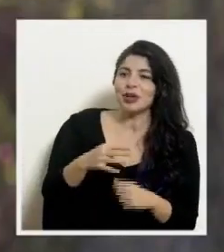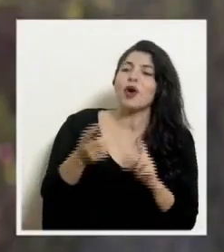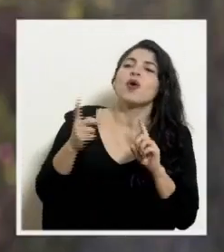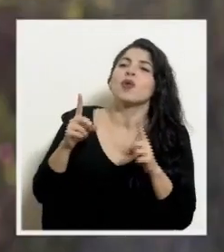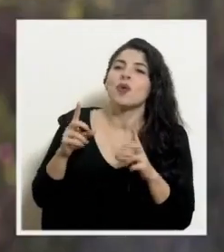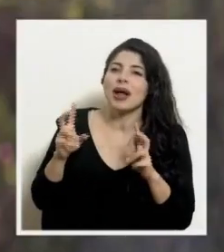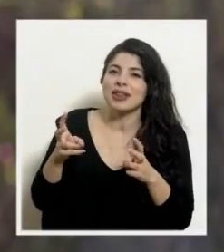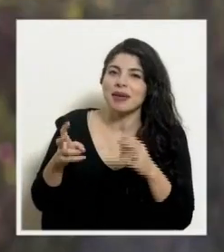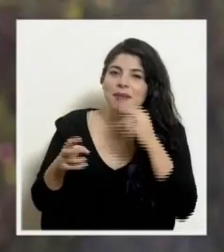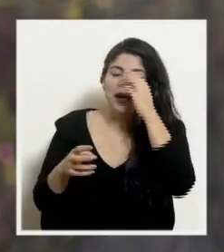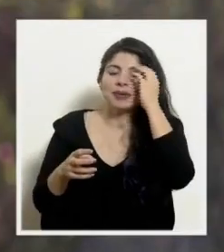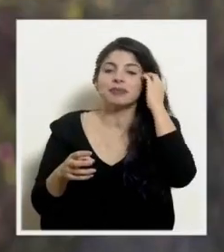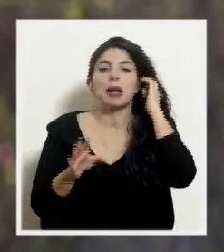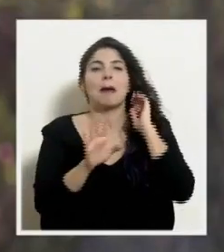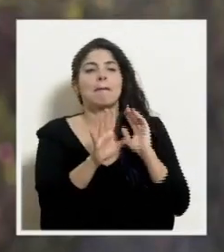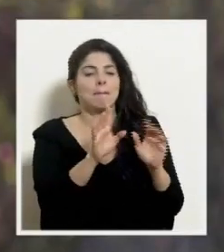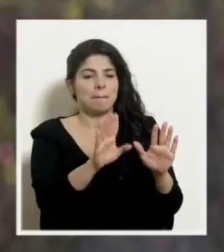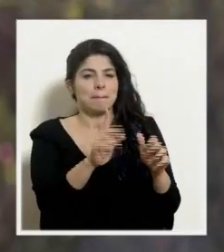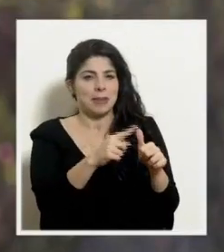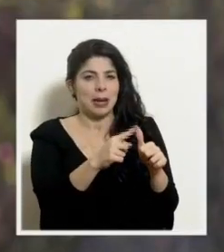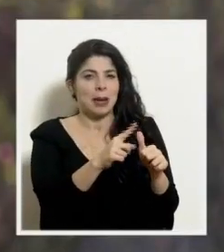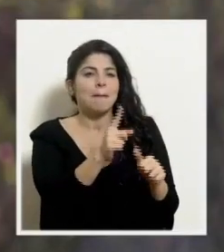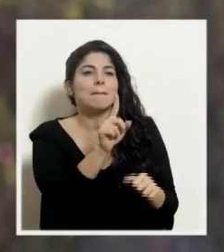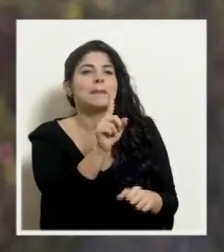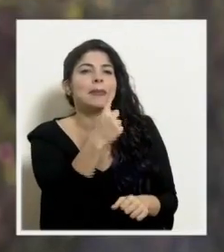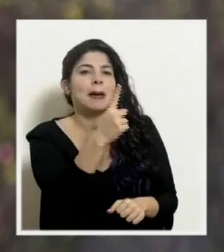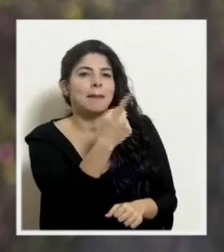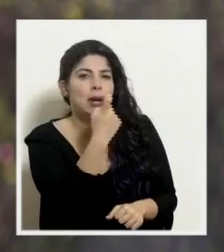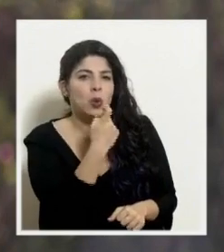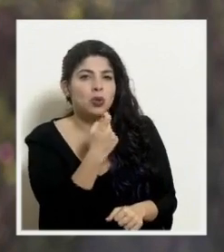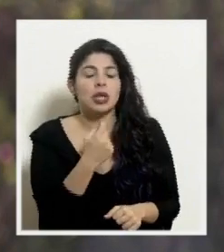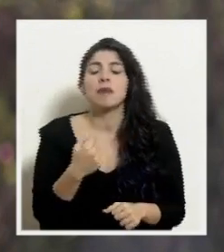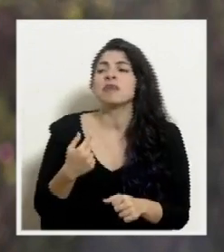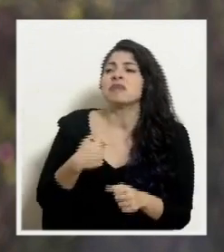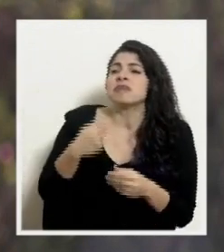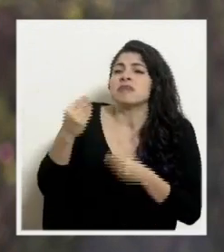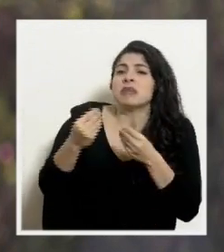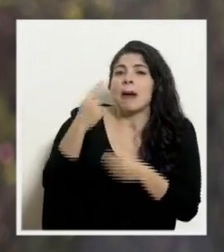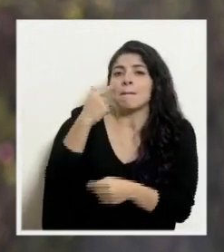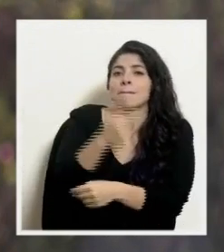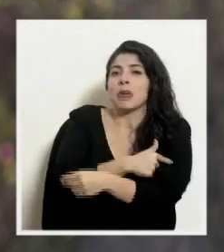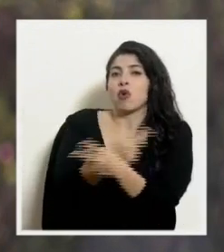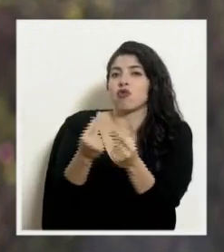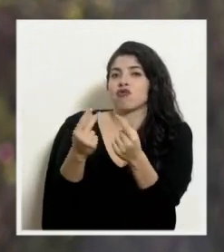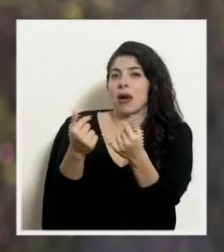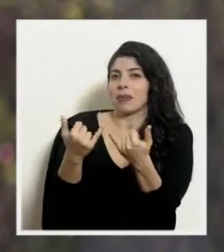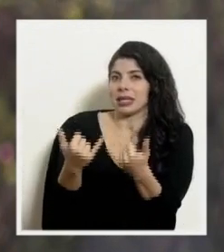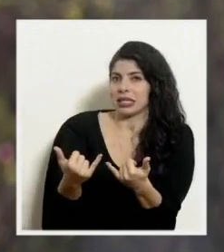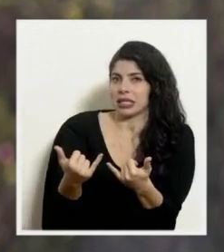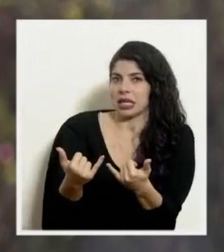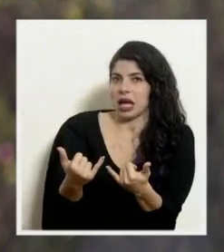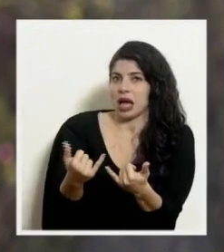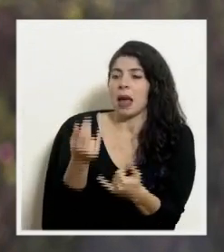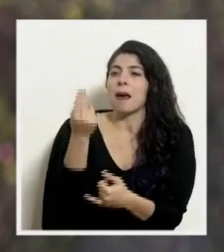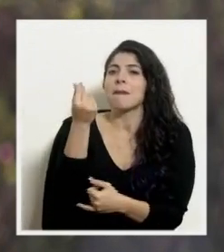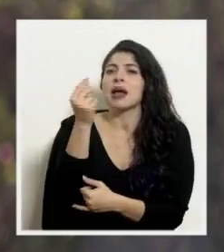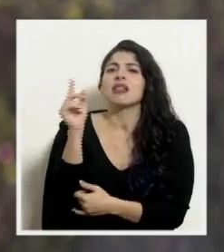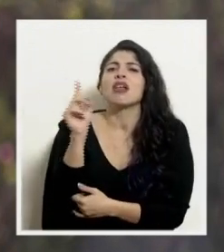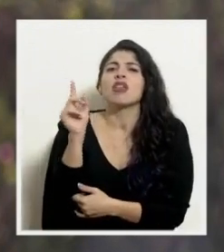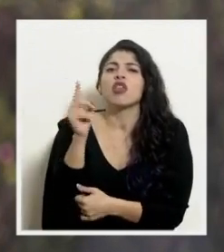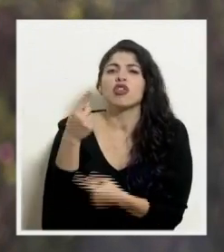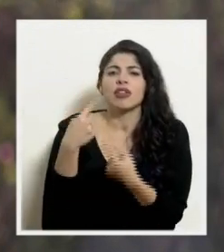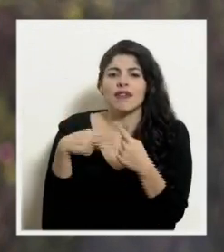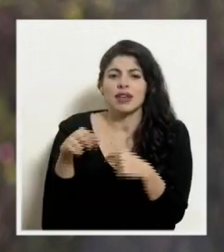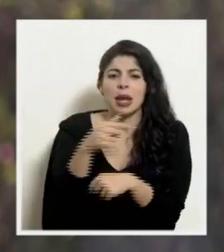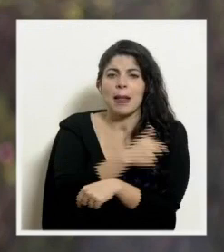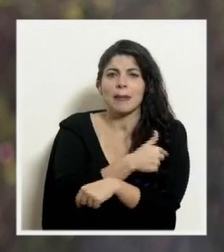sería? La primera. Ok, ¿qué podemos hacer para acelerar la vacunación ya? ¿De dónde salió el dinero de las